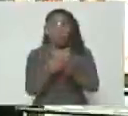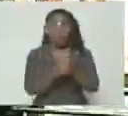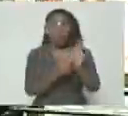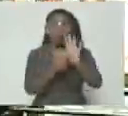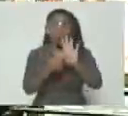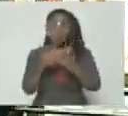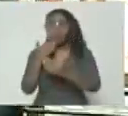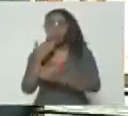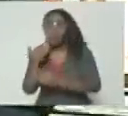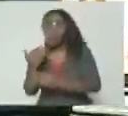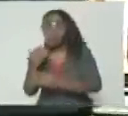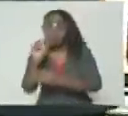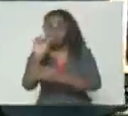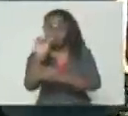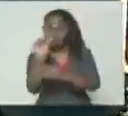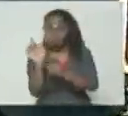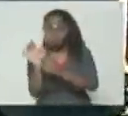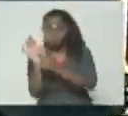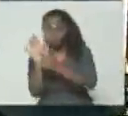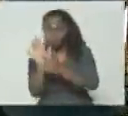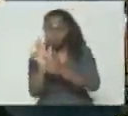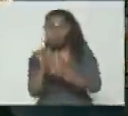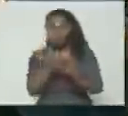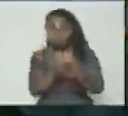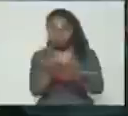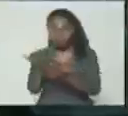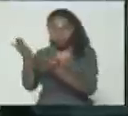si me permite. Adelante, adelante.